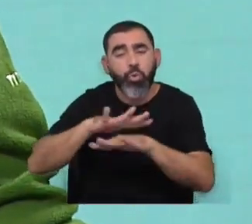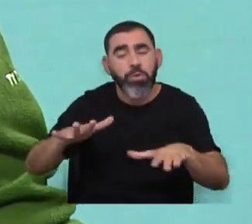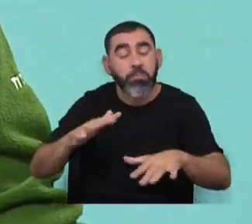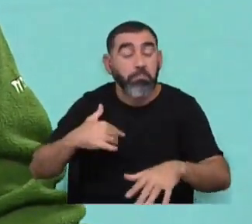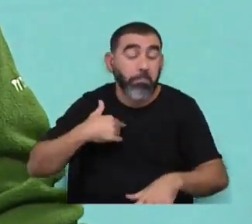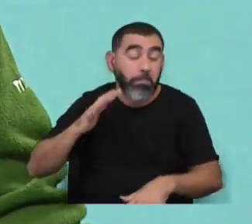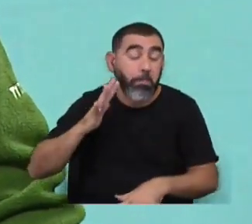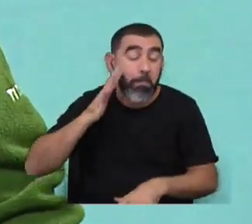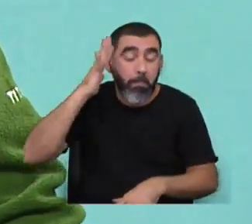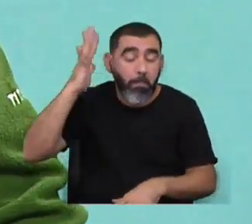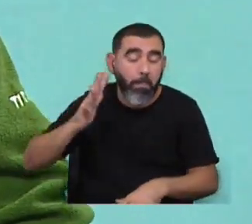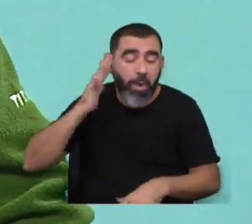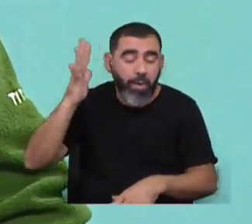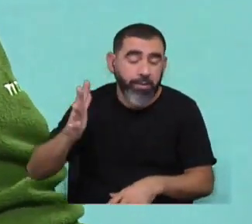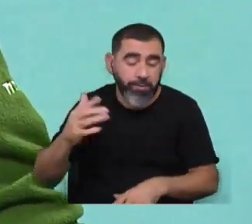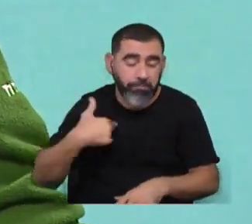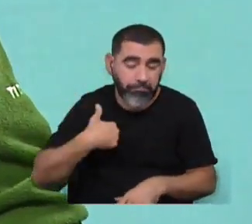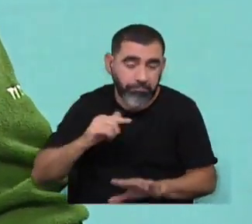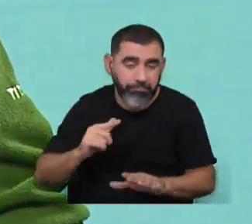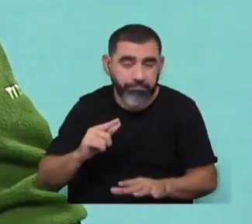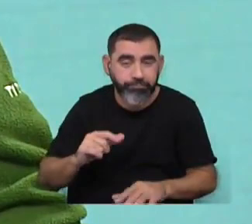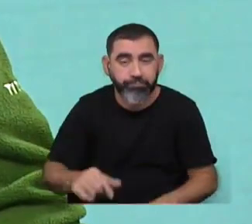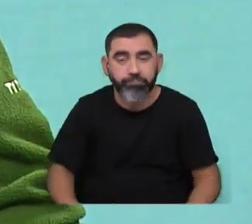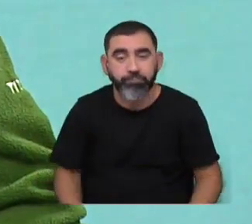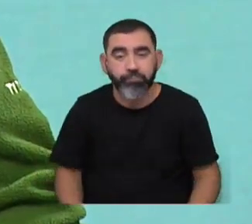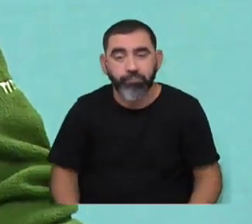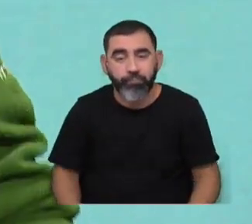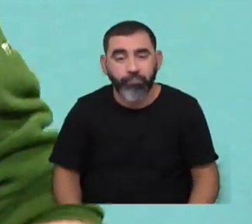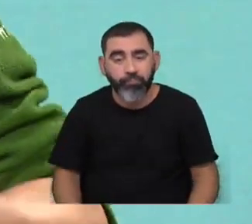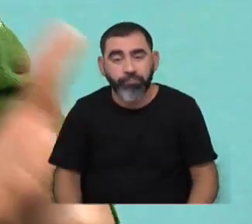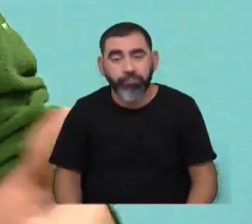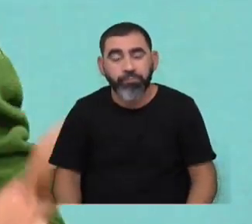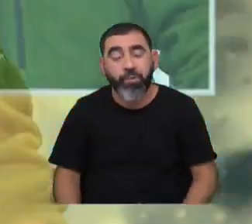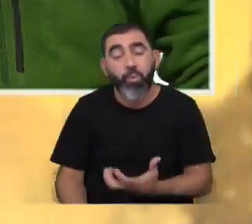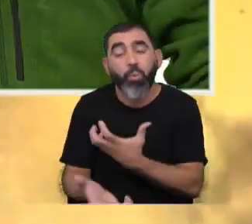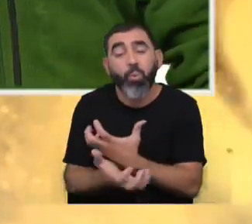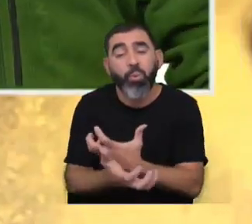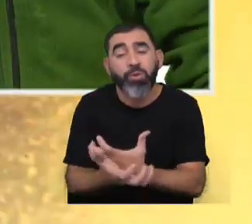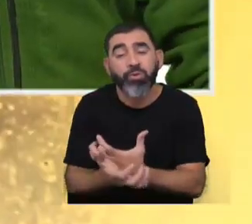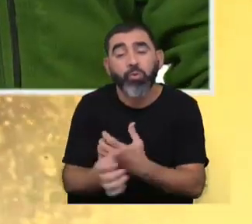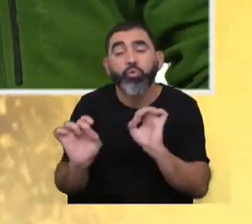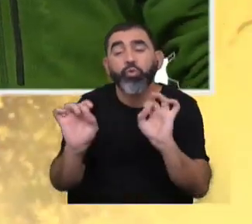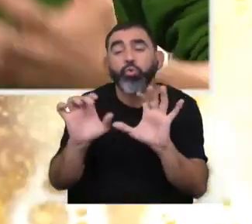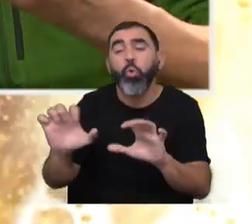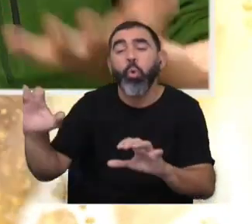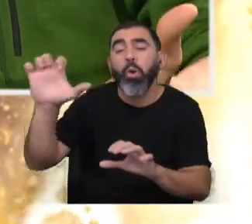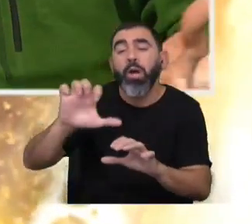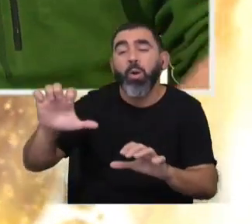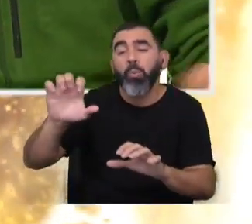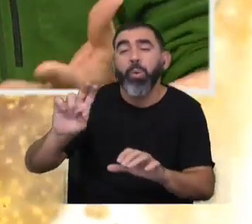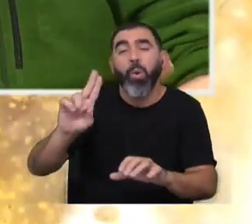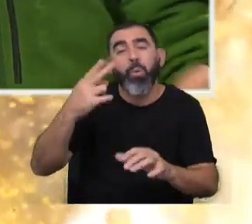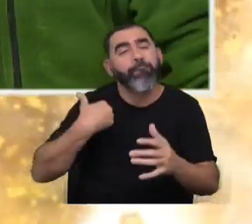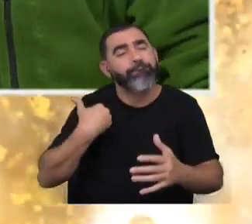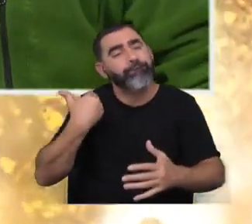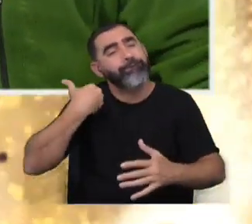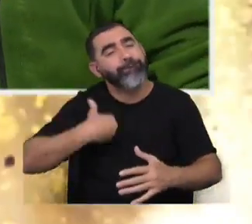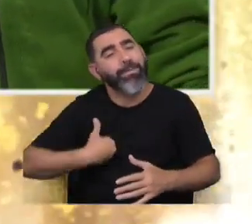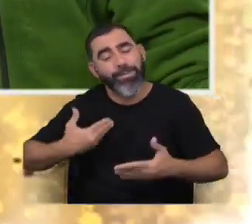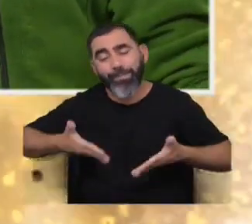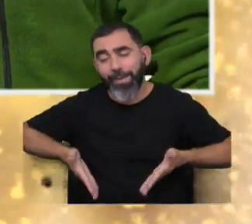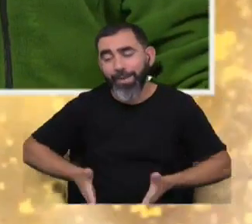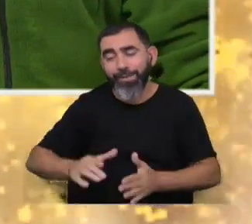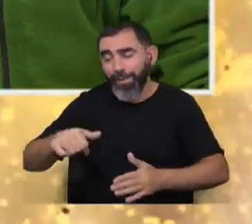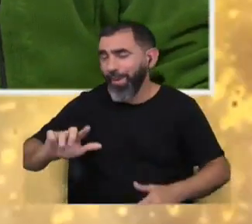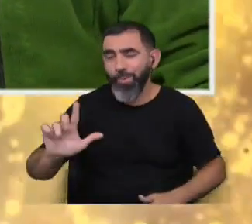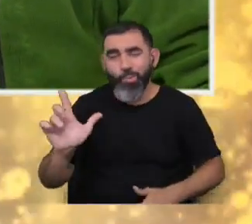idea, infantil obviamente, no crecí demasiado, pero que los fósiles eran algo que estaba en Europa, que en Uruguay, qué lástima que había nacido en Uruguay, que en